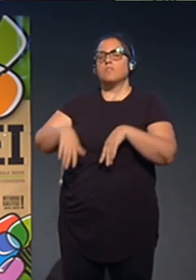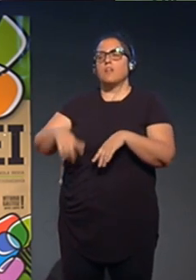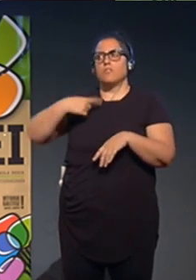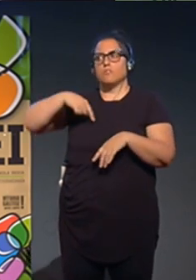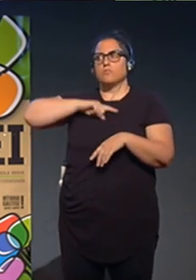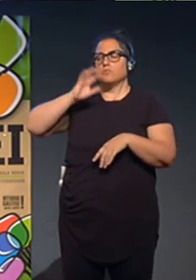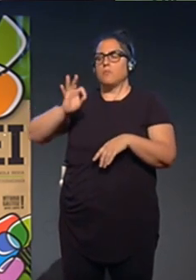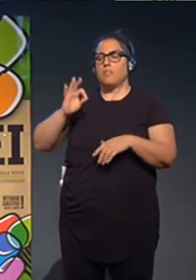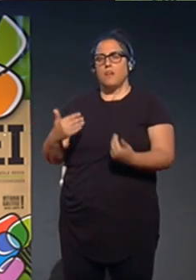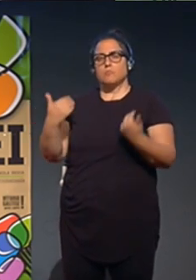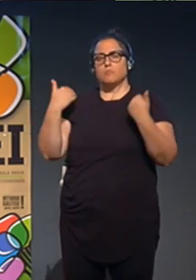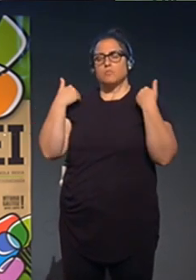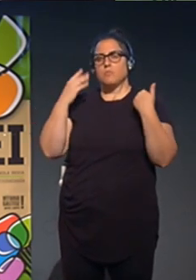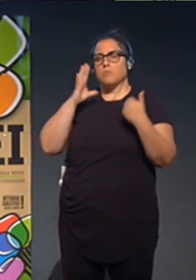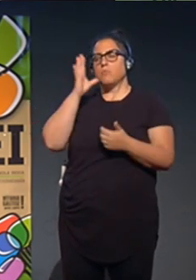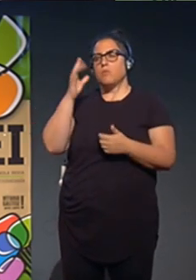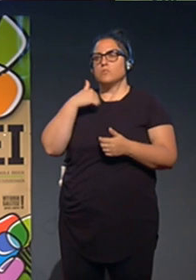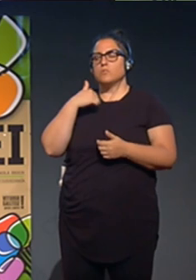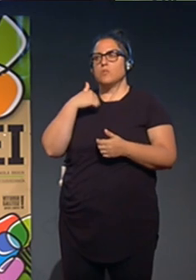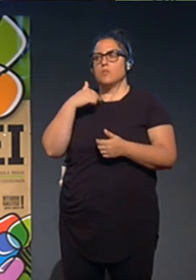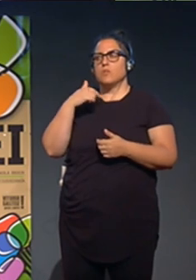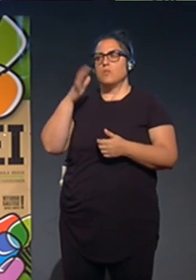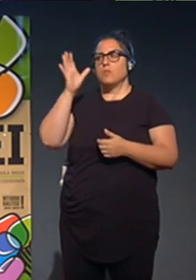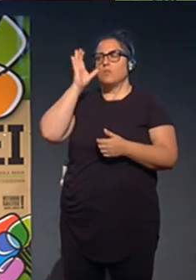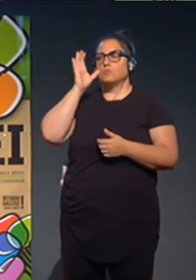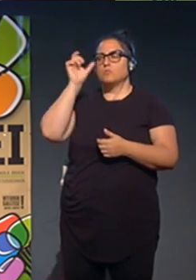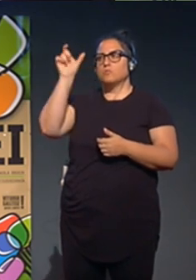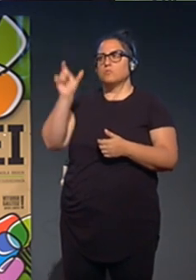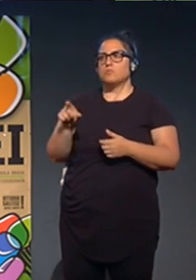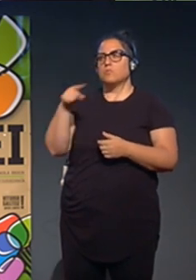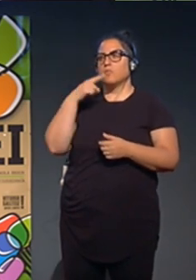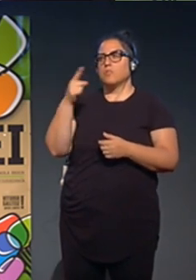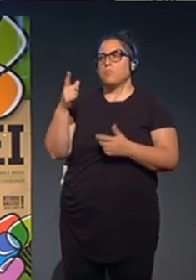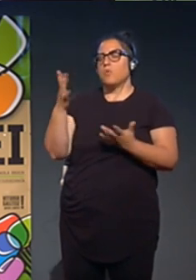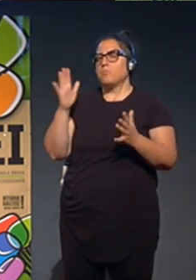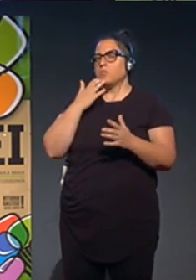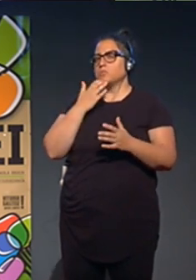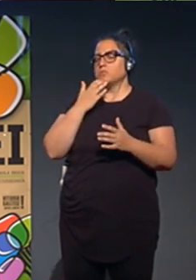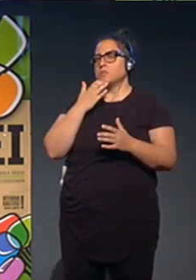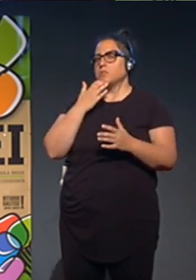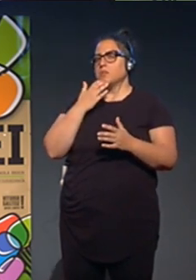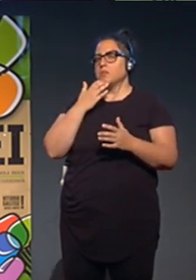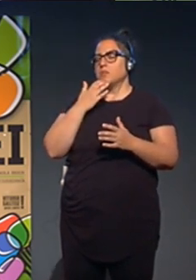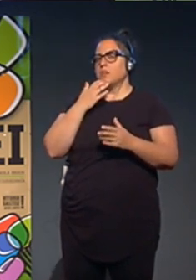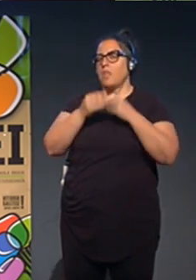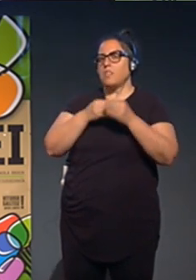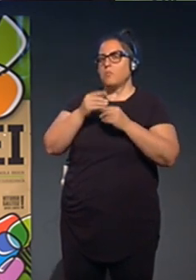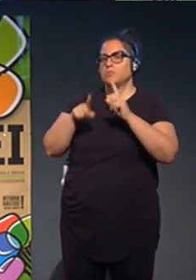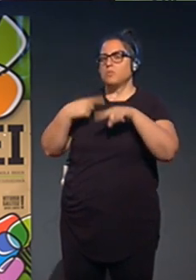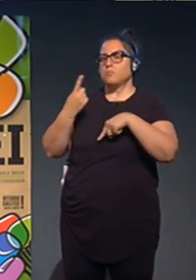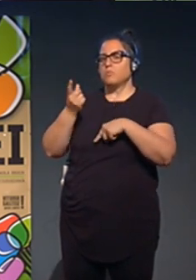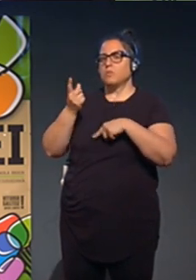responsables porque me Venía escuchando de decir Bueno pero Y si hacemos que no sea rentable porque como parece que ahora es uno de los únicos